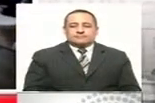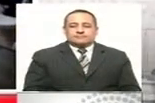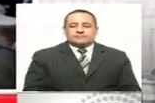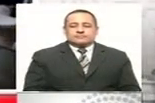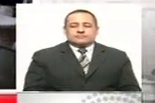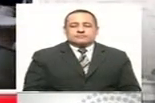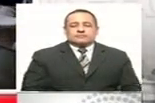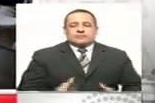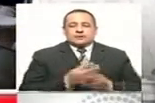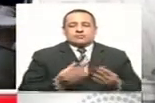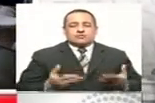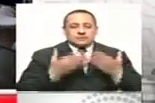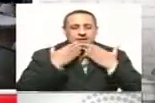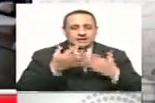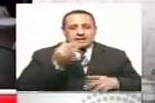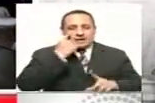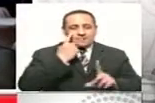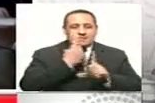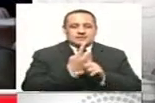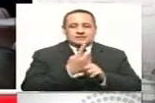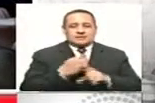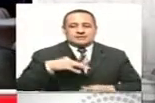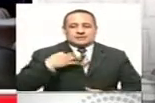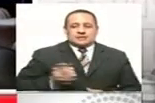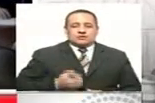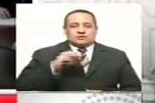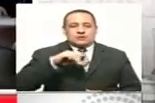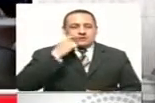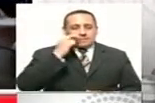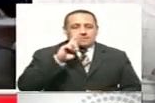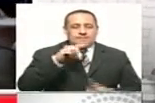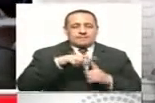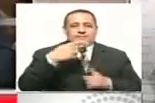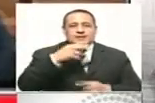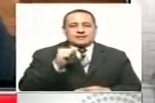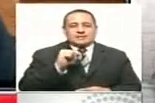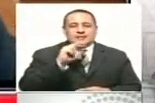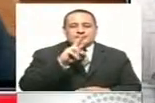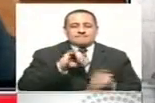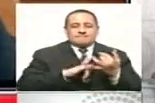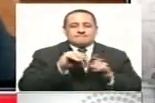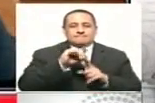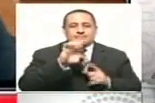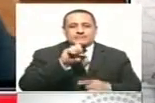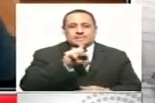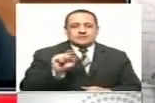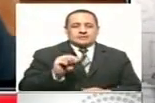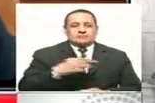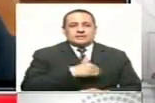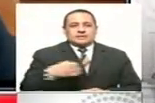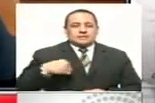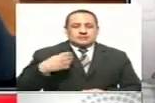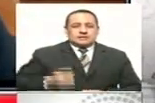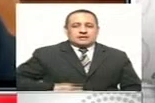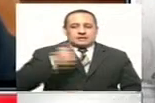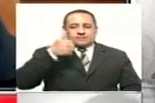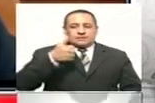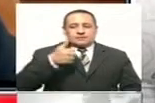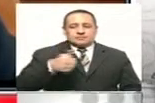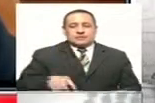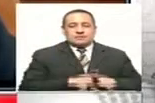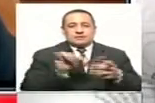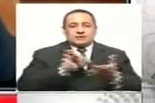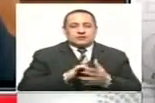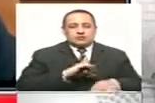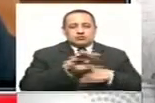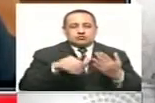Se agradece la presencia de la señora Mirta Esther Vázquez Chuquilín, presidenta del Consejo de Ministros, por